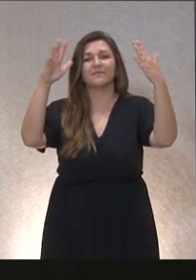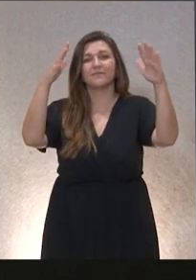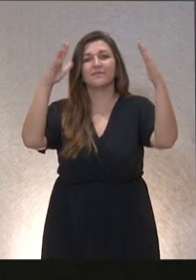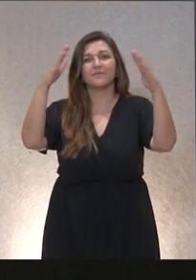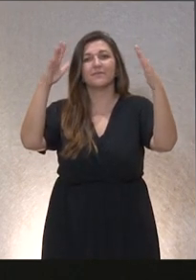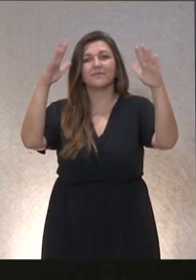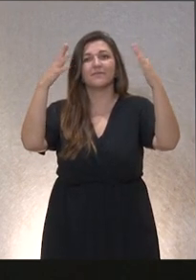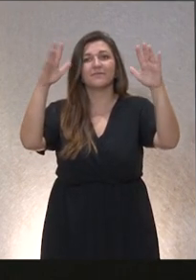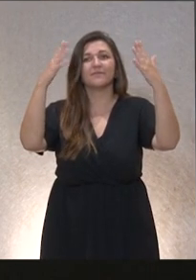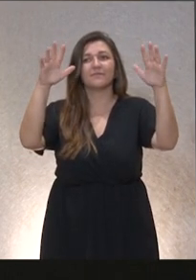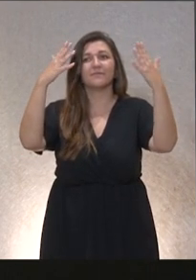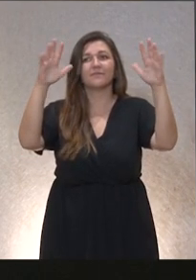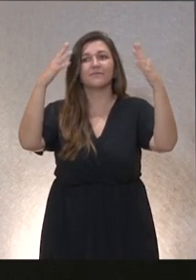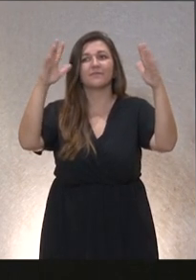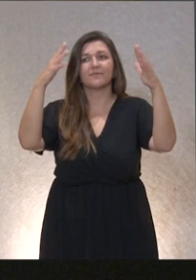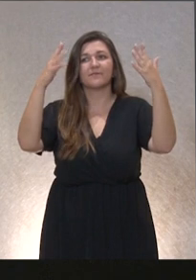bienvenida